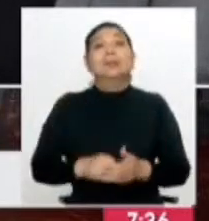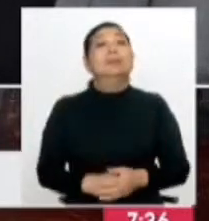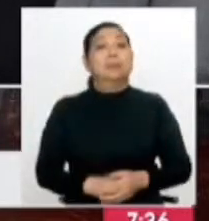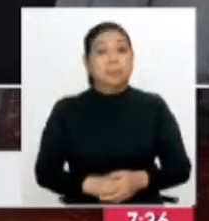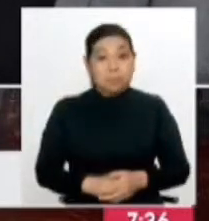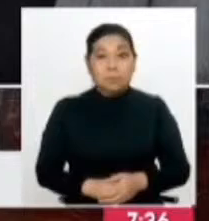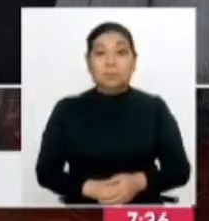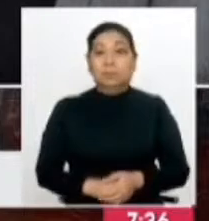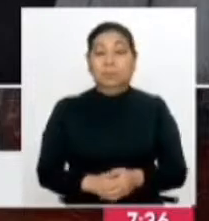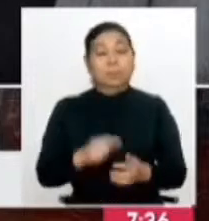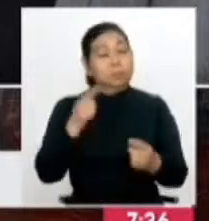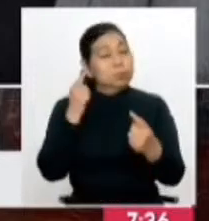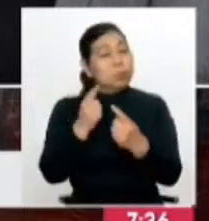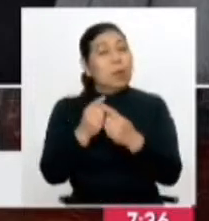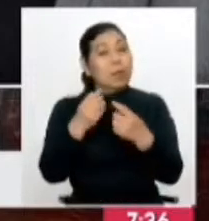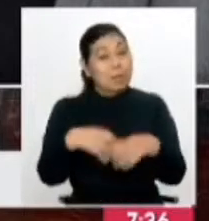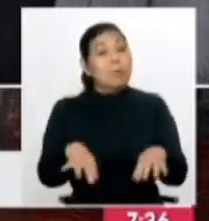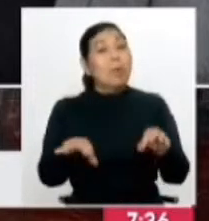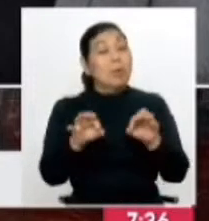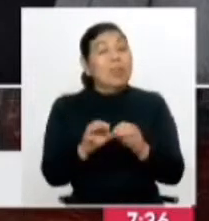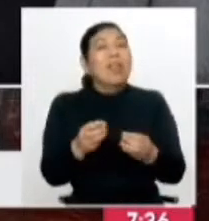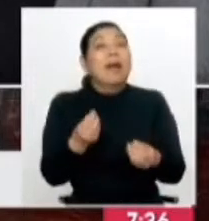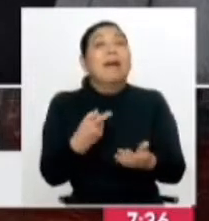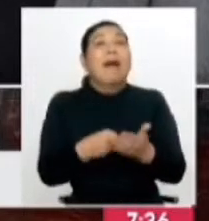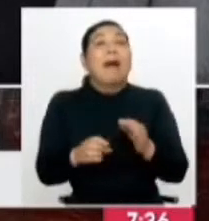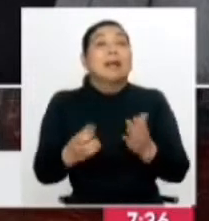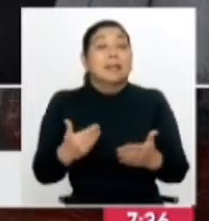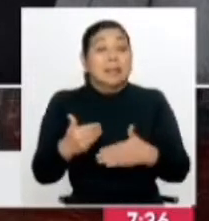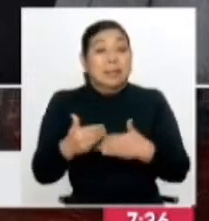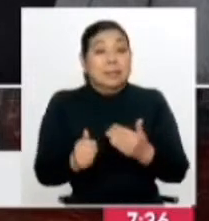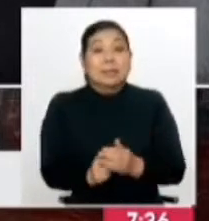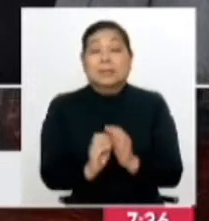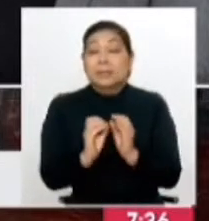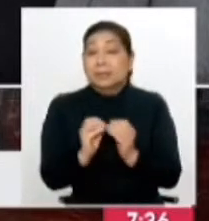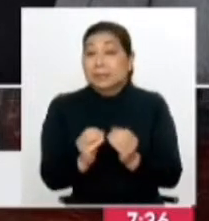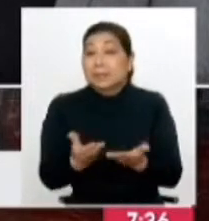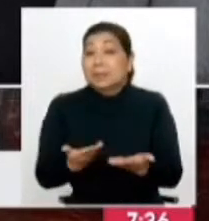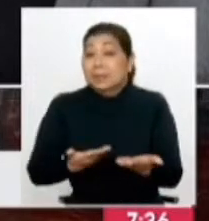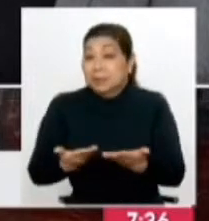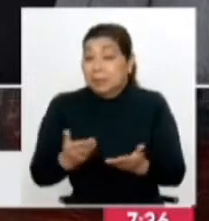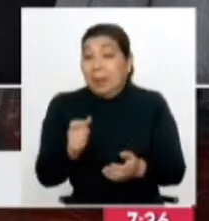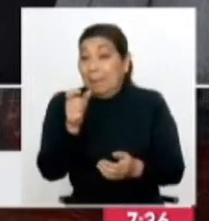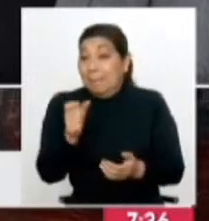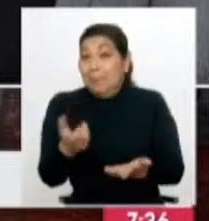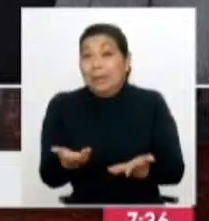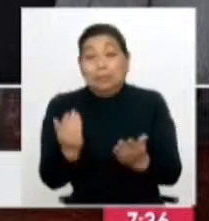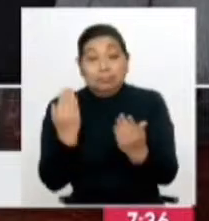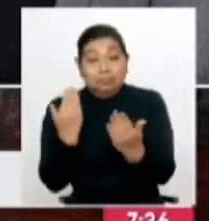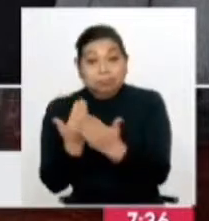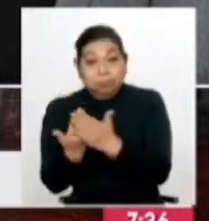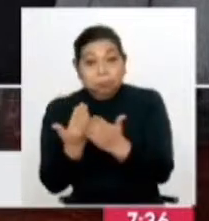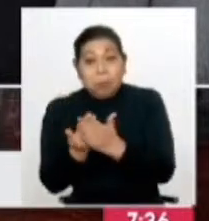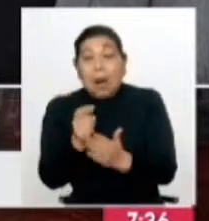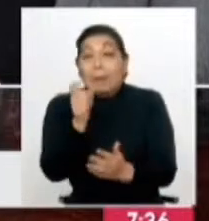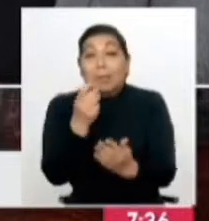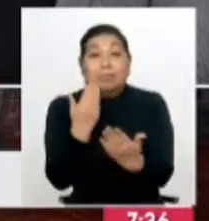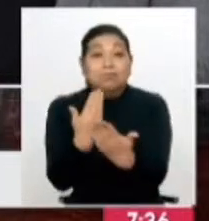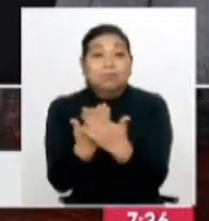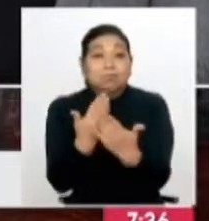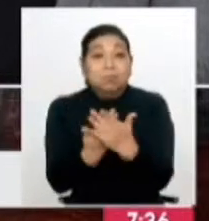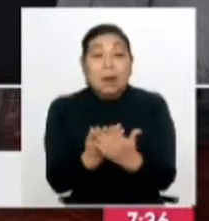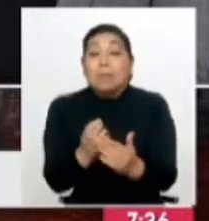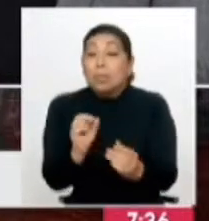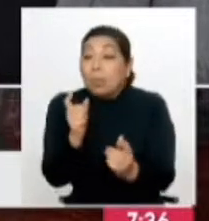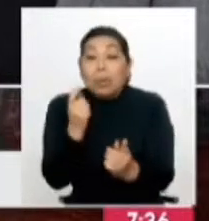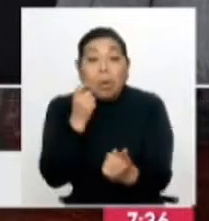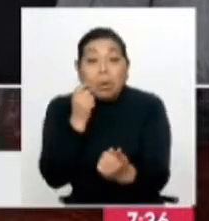que el objetivo primordial del Banco de la Nación, más allá de brindarle un excelente servicio al ciudadano, es estar cerca del ciudadano, lo más